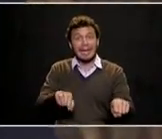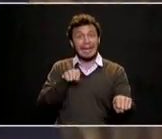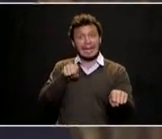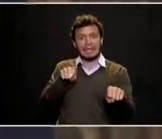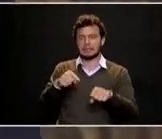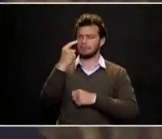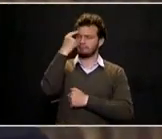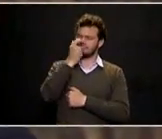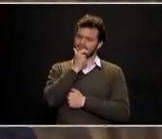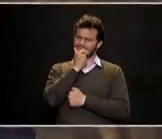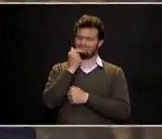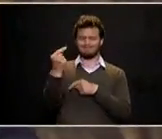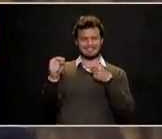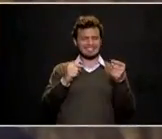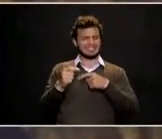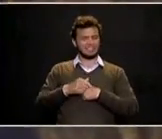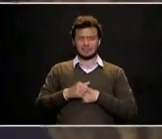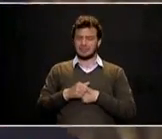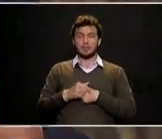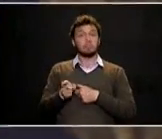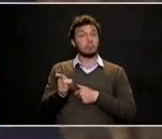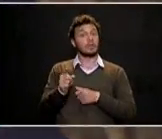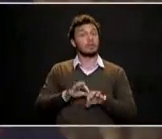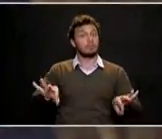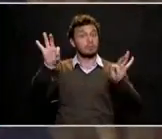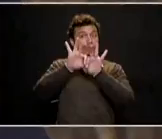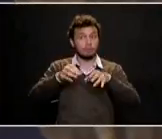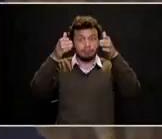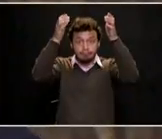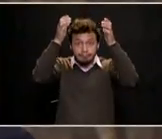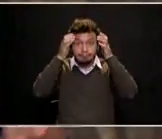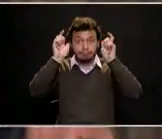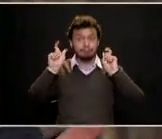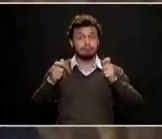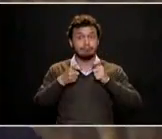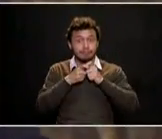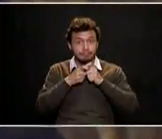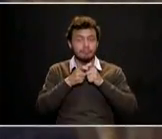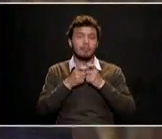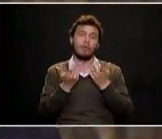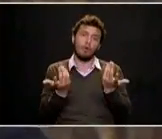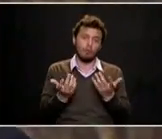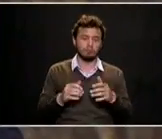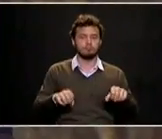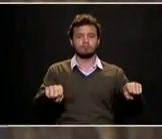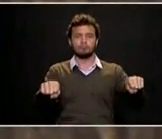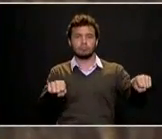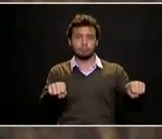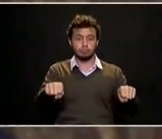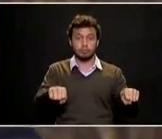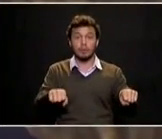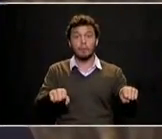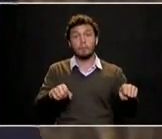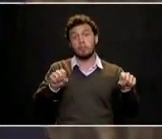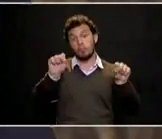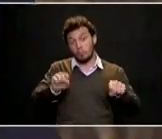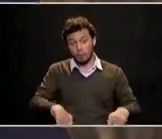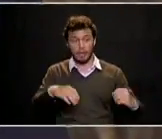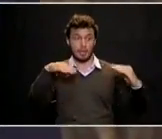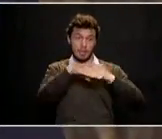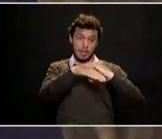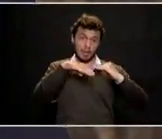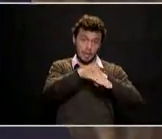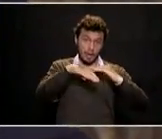ejemplo, lo que tiene que ver con el uso del casco, lo que tiene que ver con las patinetas y pueden circular por las vías o por las ciclorrutas. En